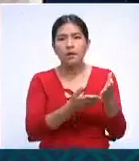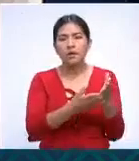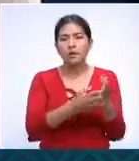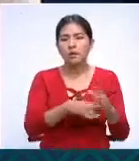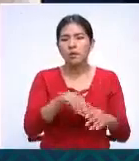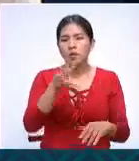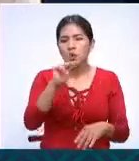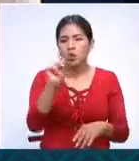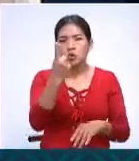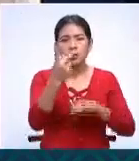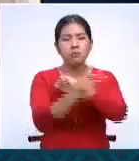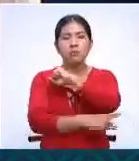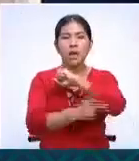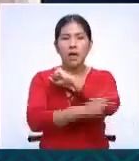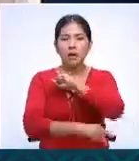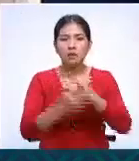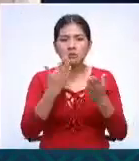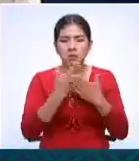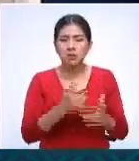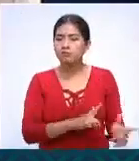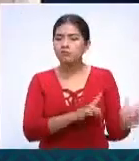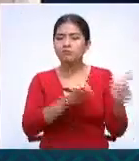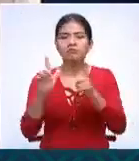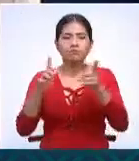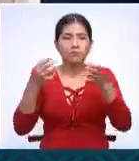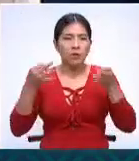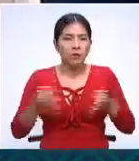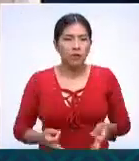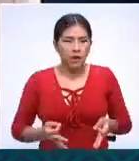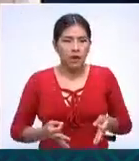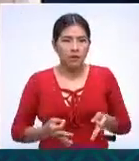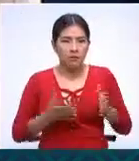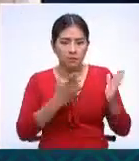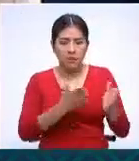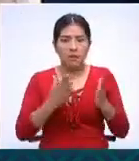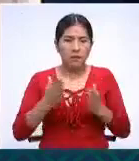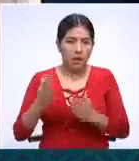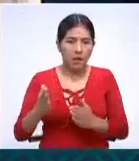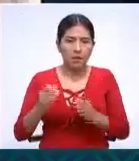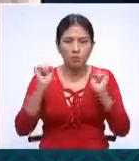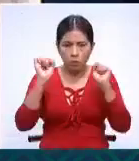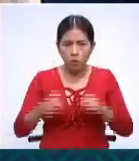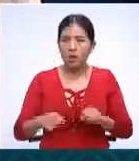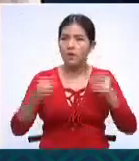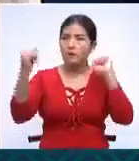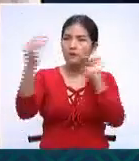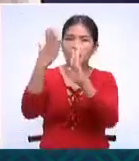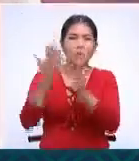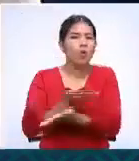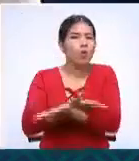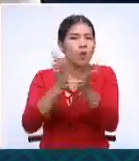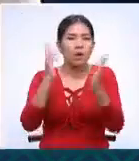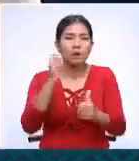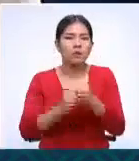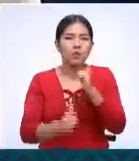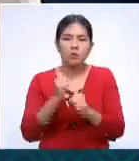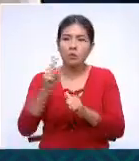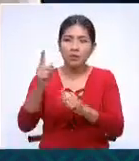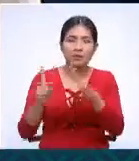solo es el país más preparado, hermanas, hermanos, para enfrentar los efectos negativos de la